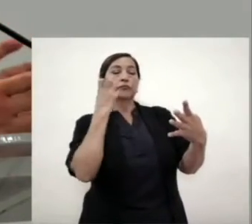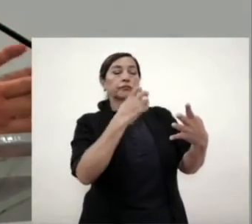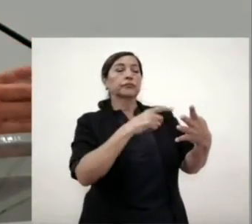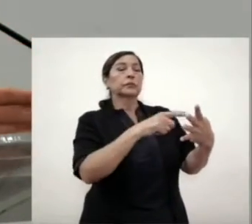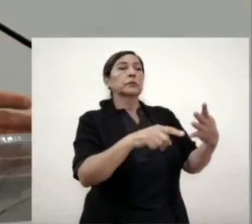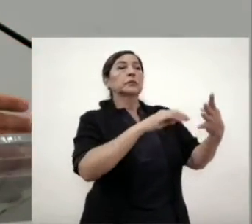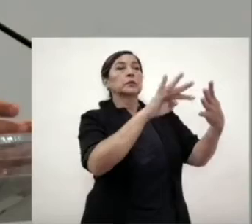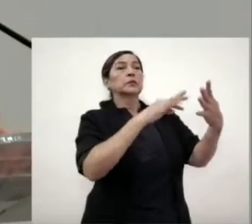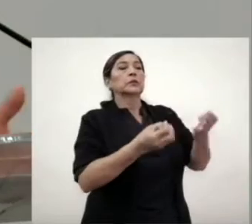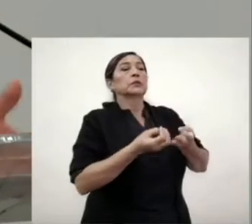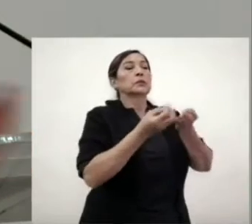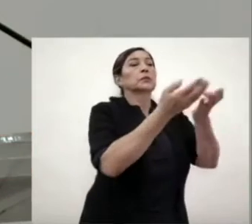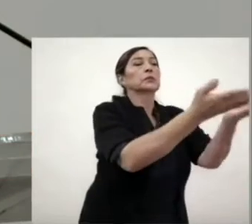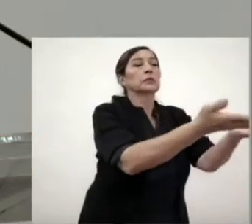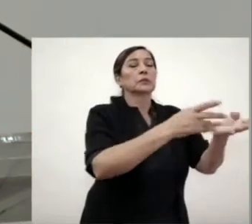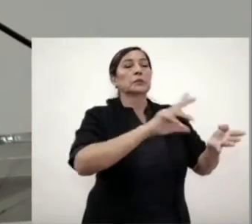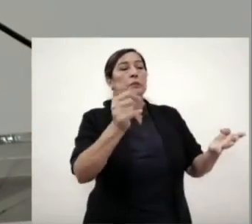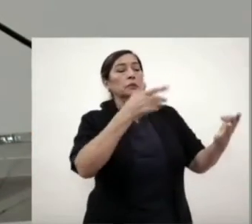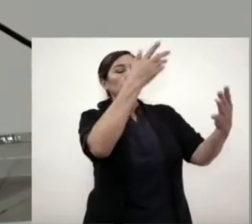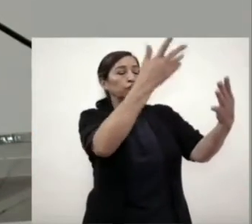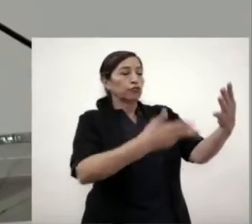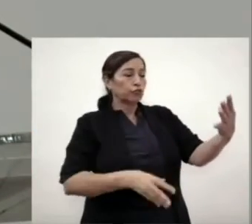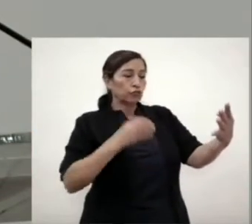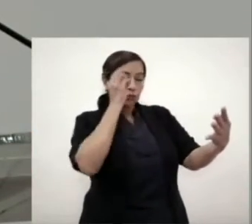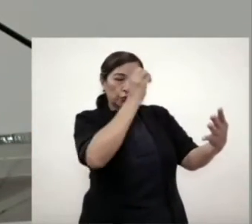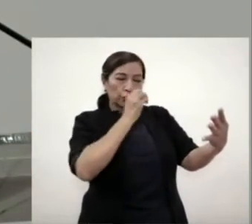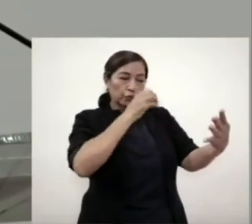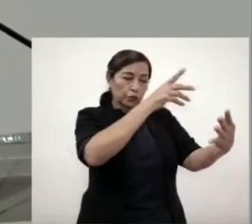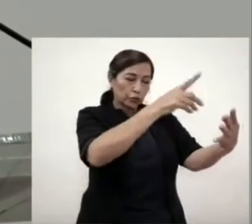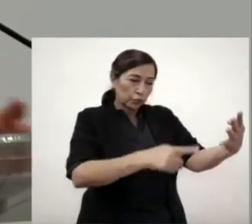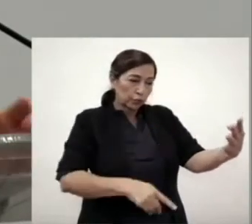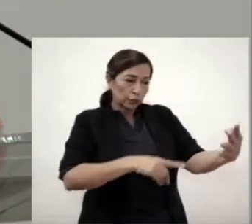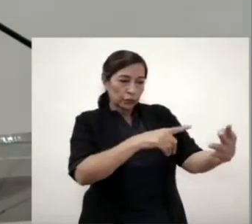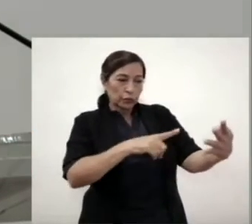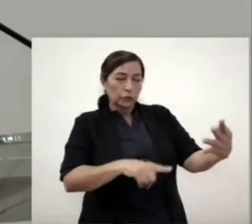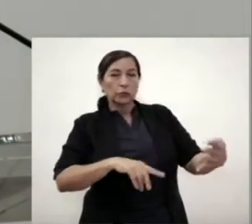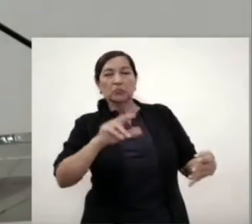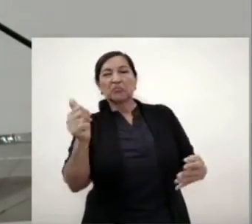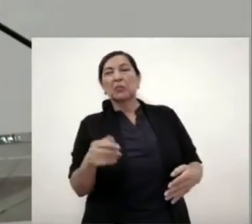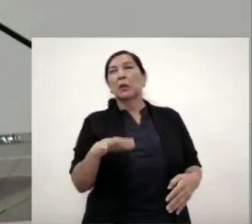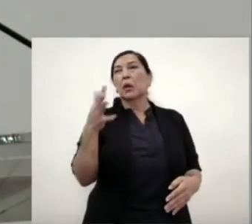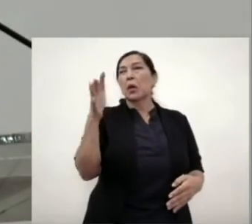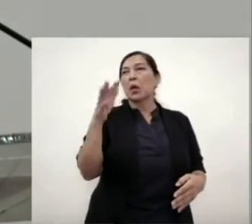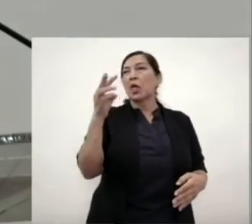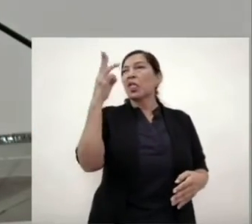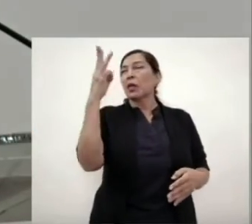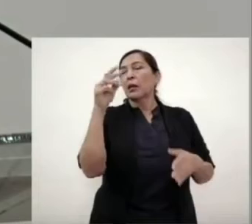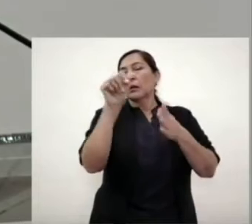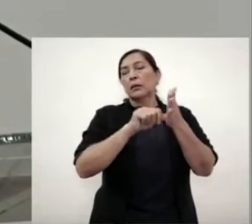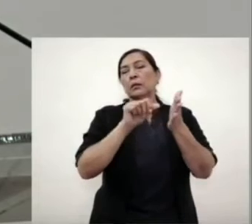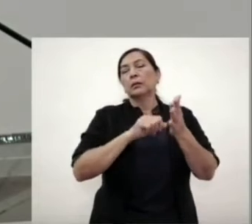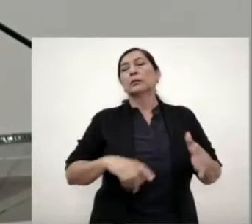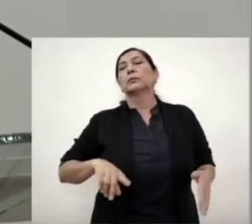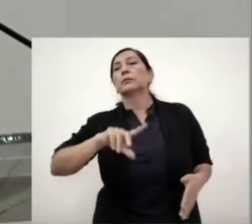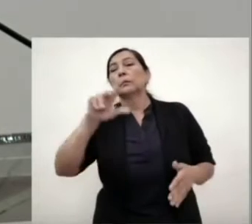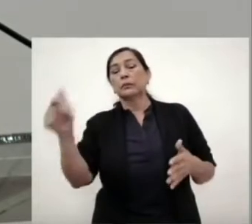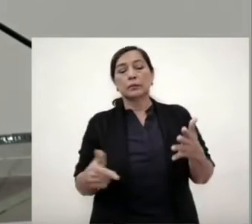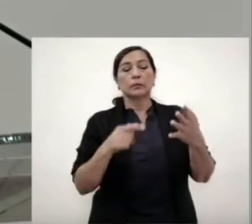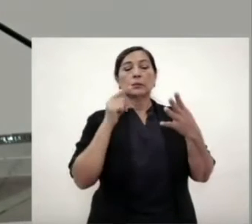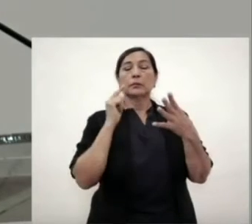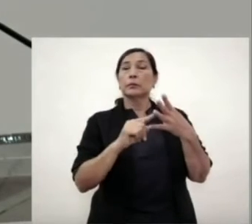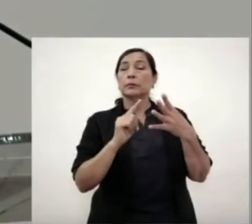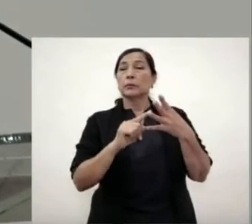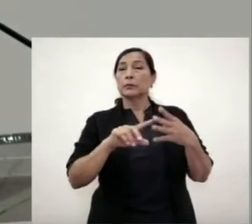Aproximadamente se puede llevar entre 2 a 3 meses el esquema. Y luego tenemos el tema de prevención del delito,